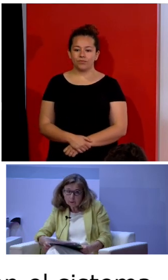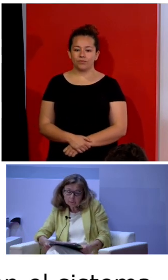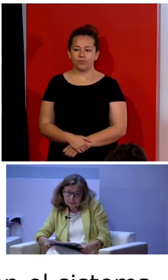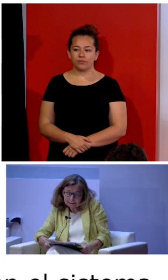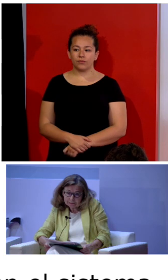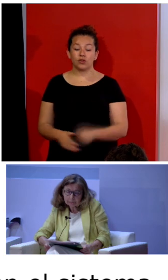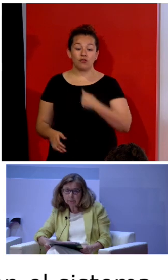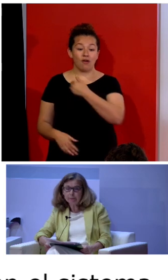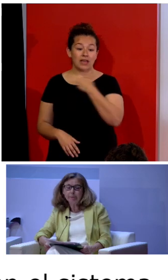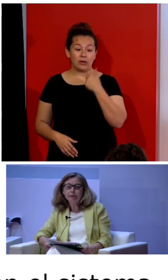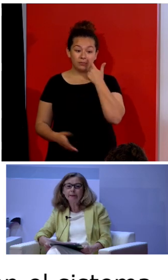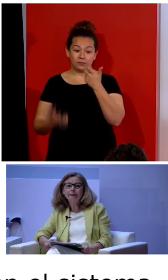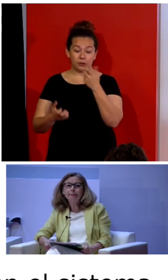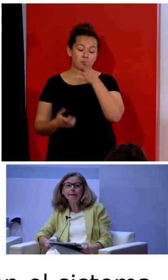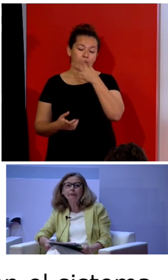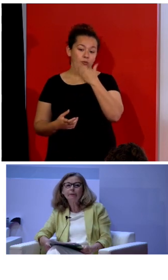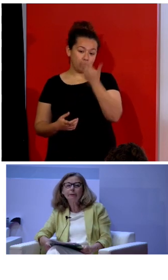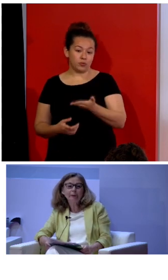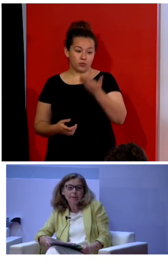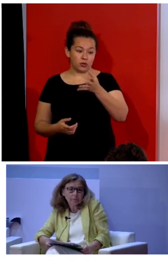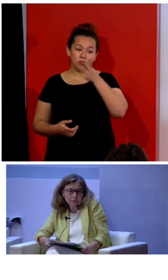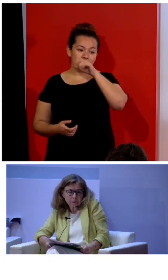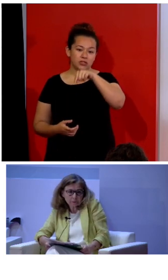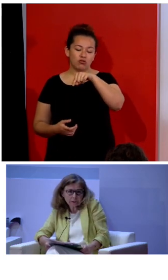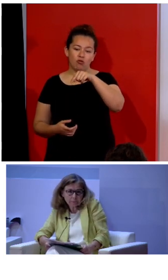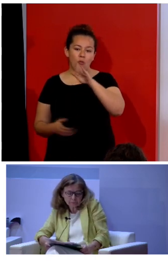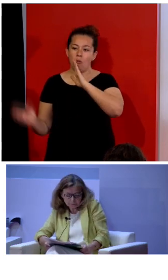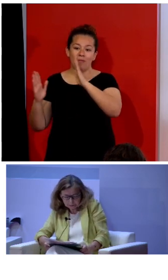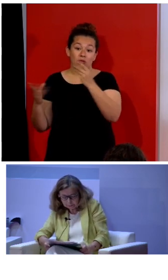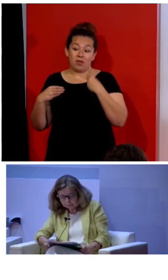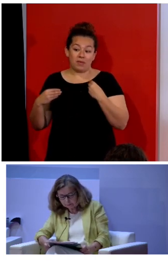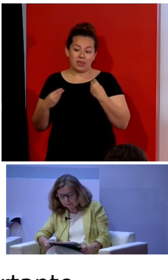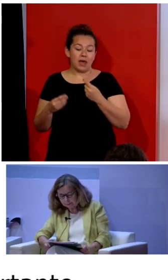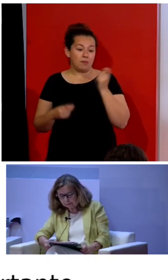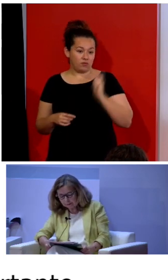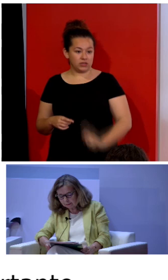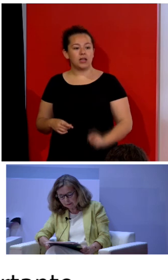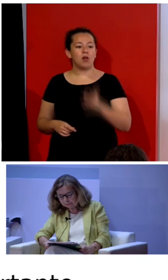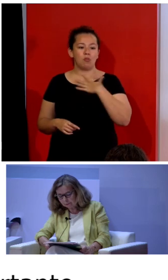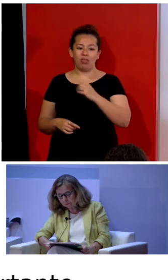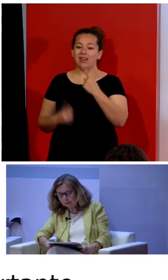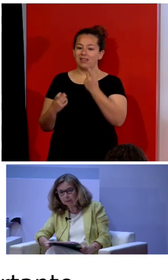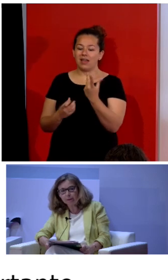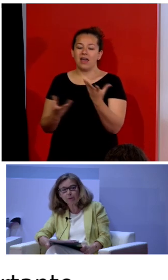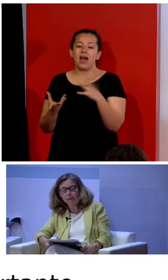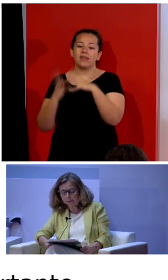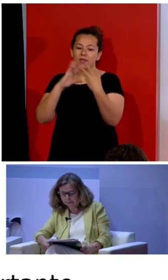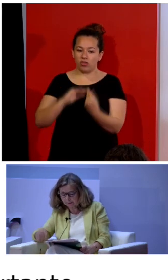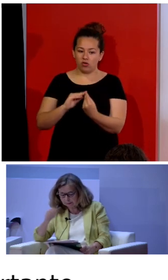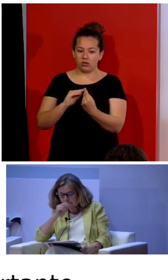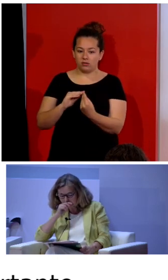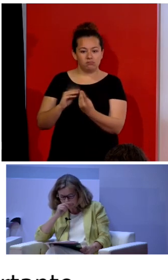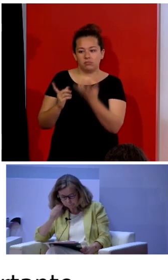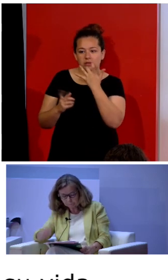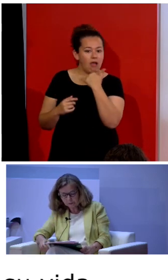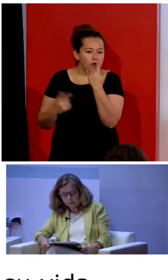Quiero resaltar, porque es muy importante, porque esto es en cualquier momento de su vida profesional, la necesidad de las adaptaciones que resulten